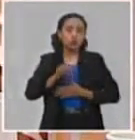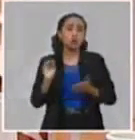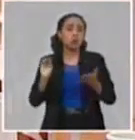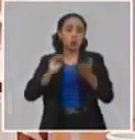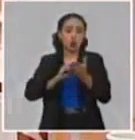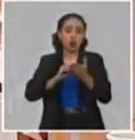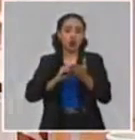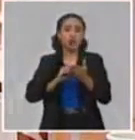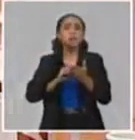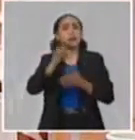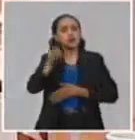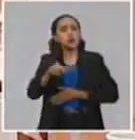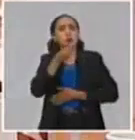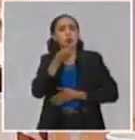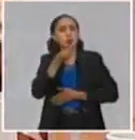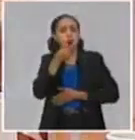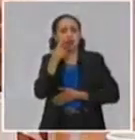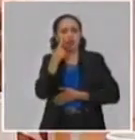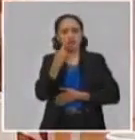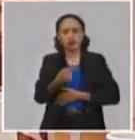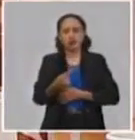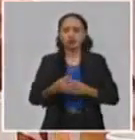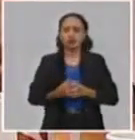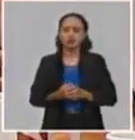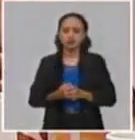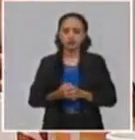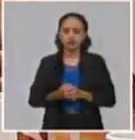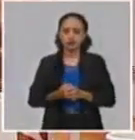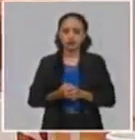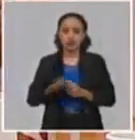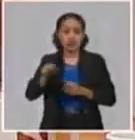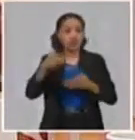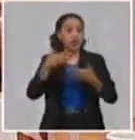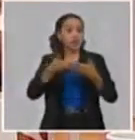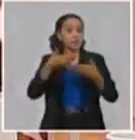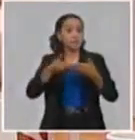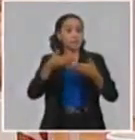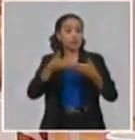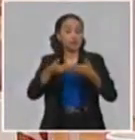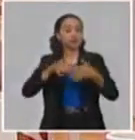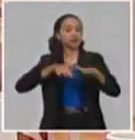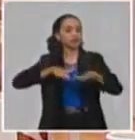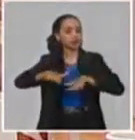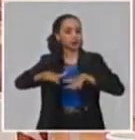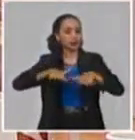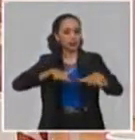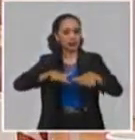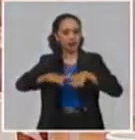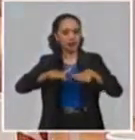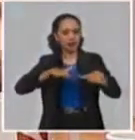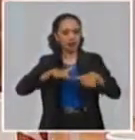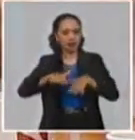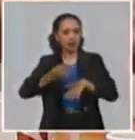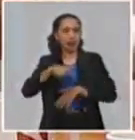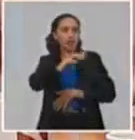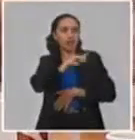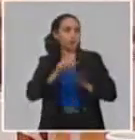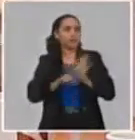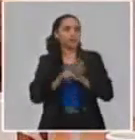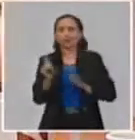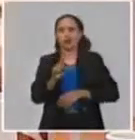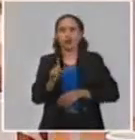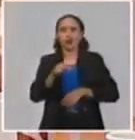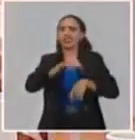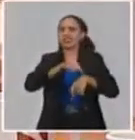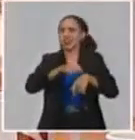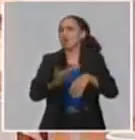Y está ahí a disposición. Y además, esas empresas se han estado preparando no desde ayer, desde